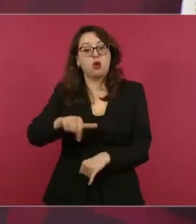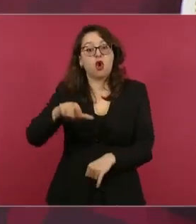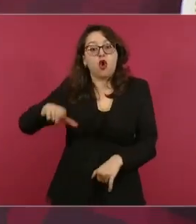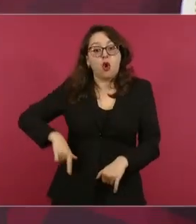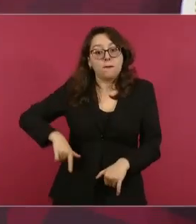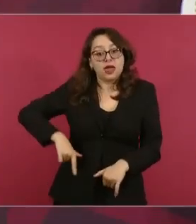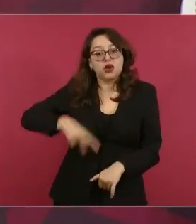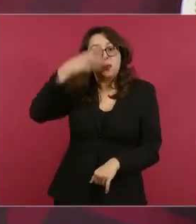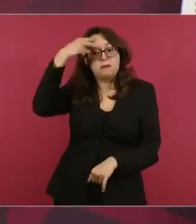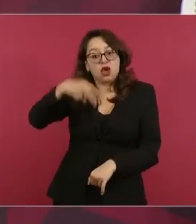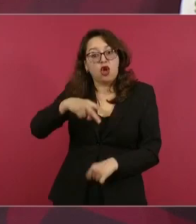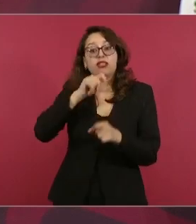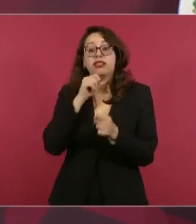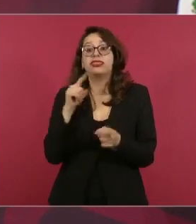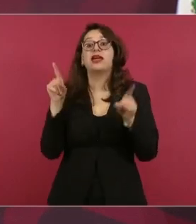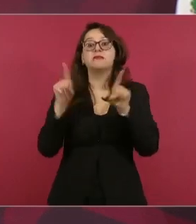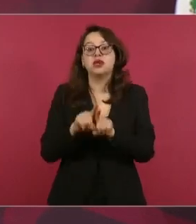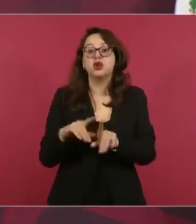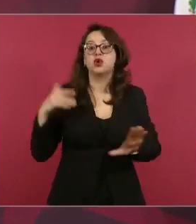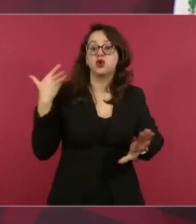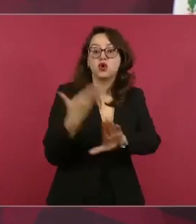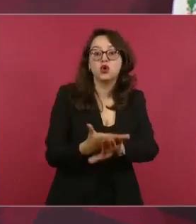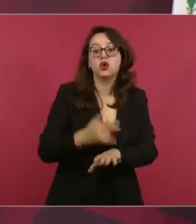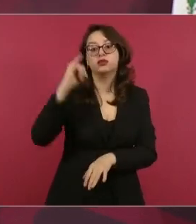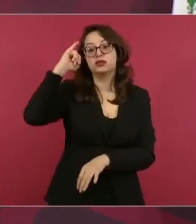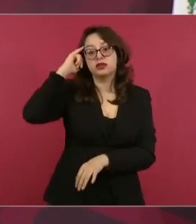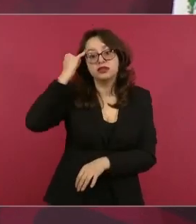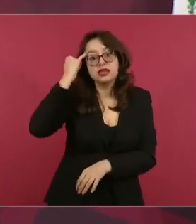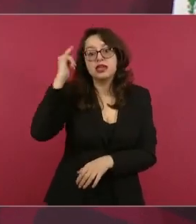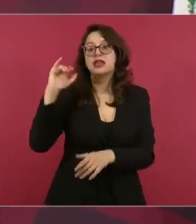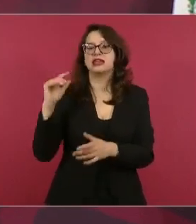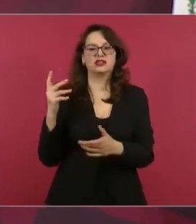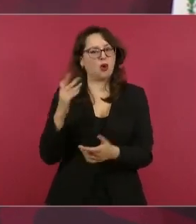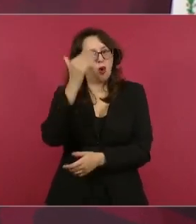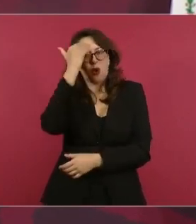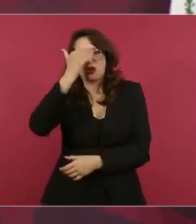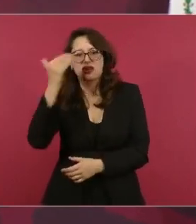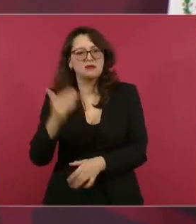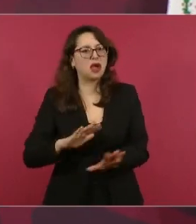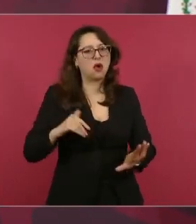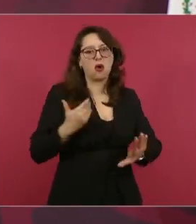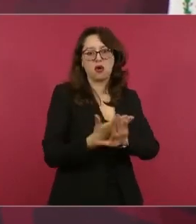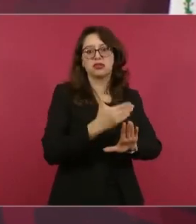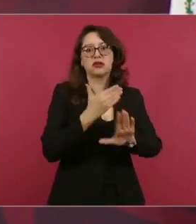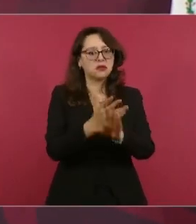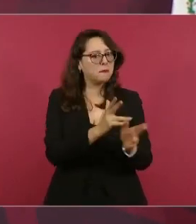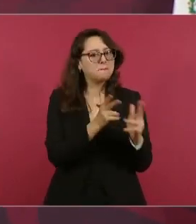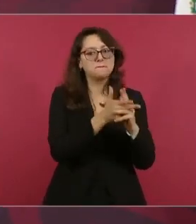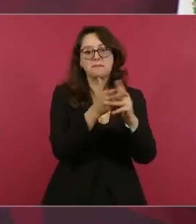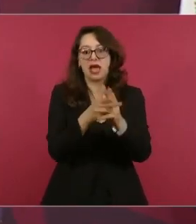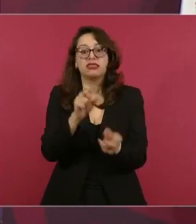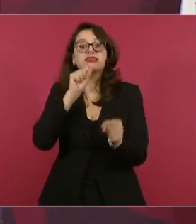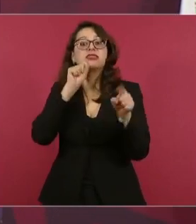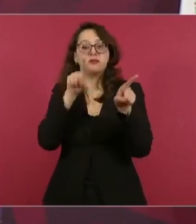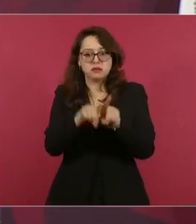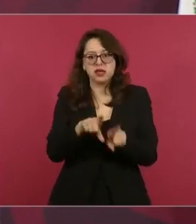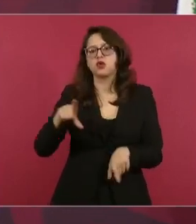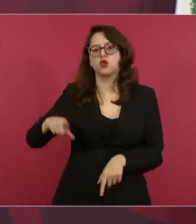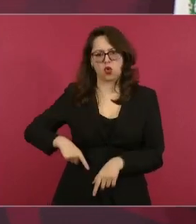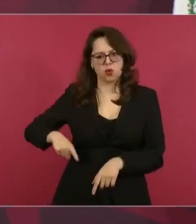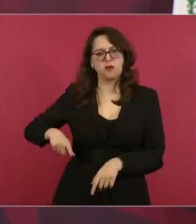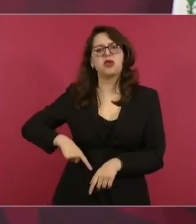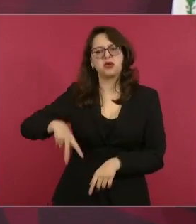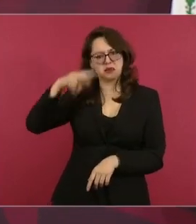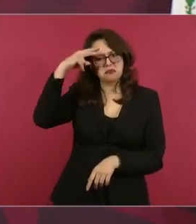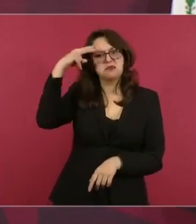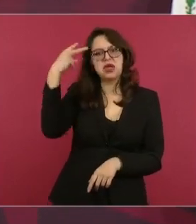de represión, incluso de exterminio a las comunidades indígenas.